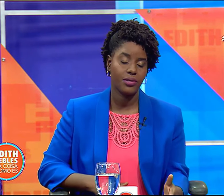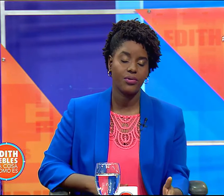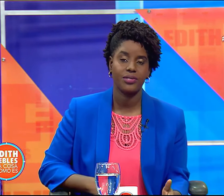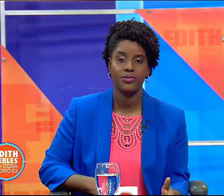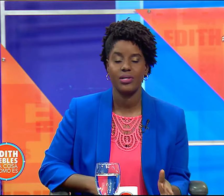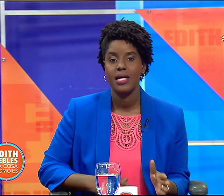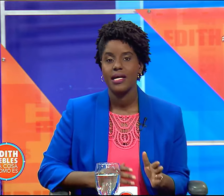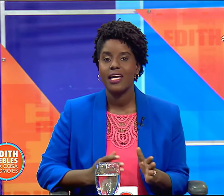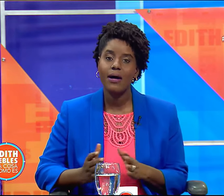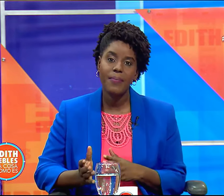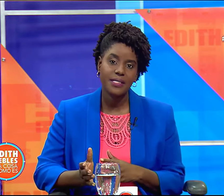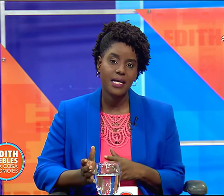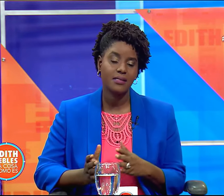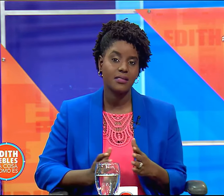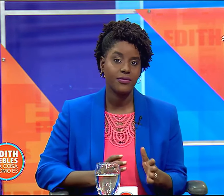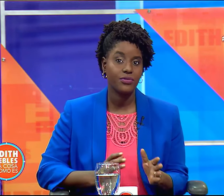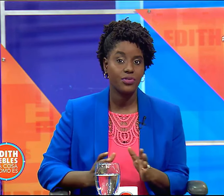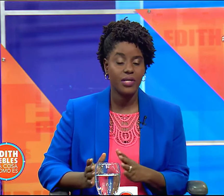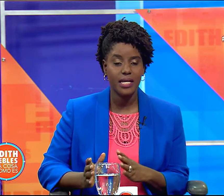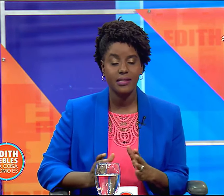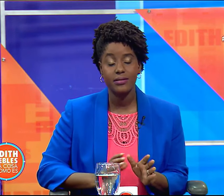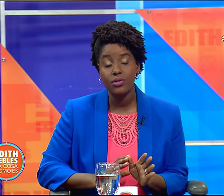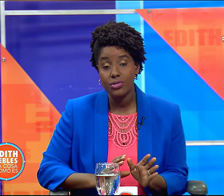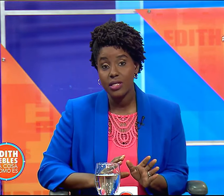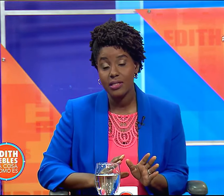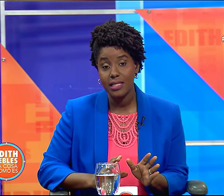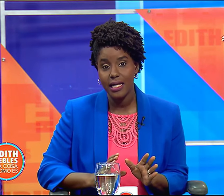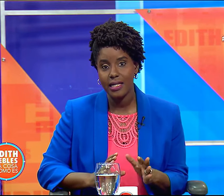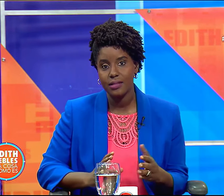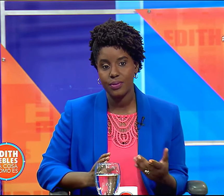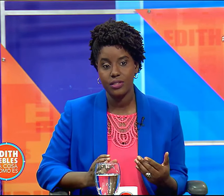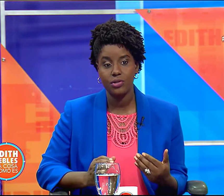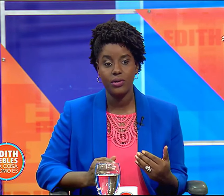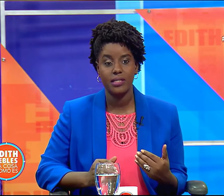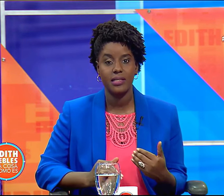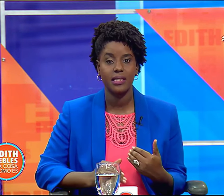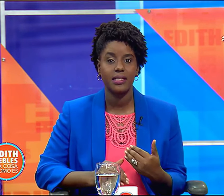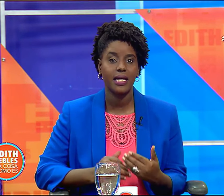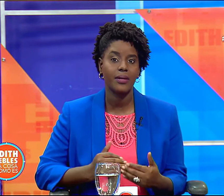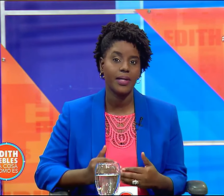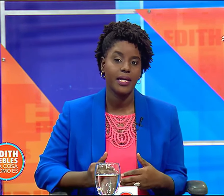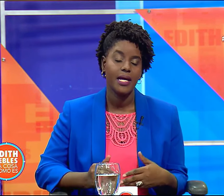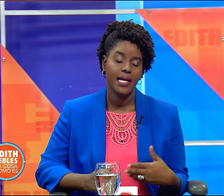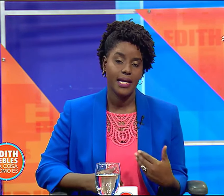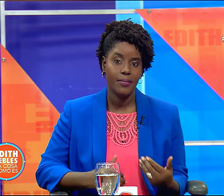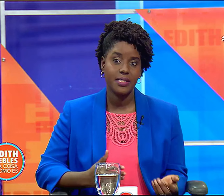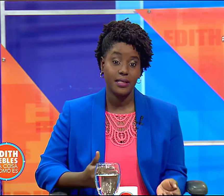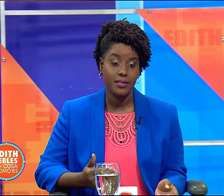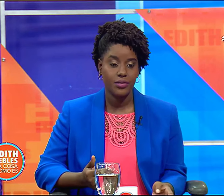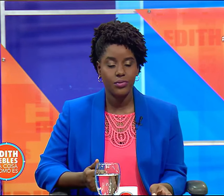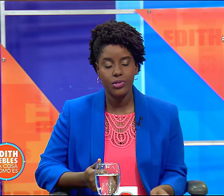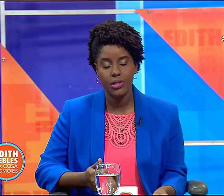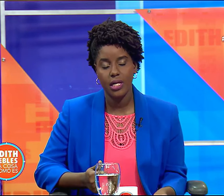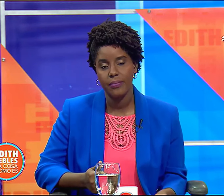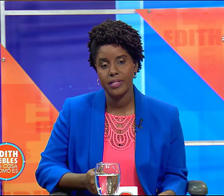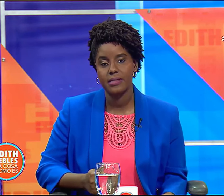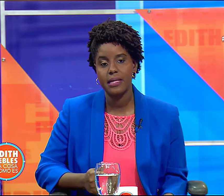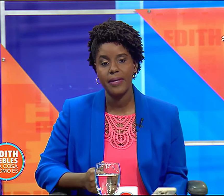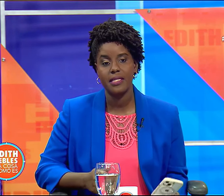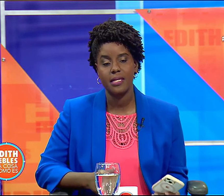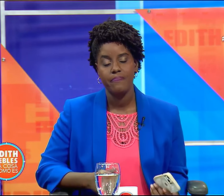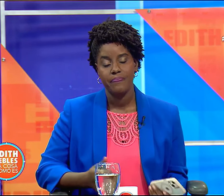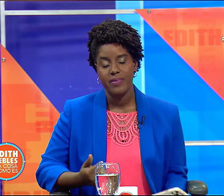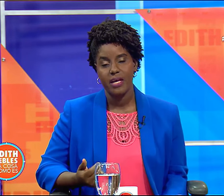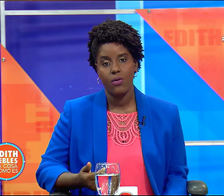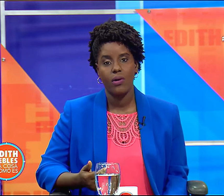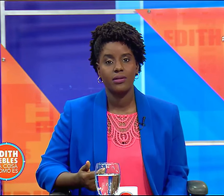Ministerio de Educación. ¿Qué va a pasar si se fusionan esas dos entidades? Pues eso es lo que se tendrá que ver en la mesa de discusión. Y